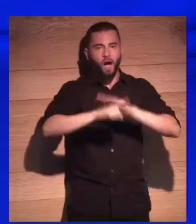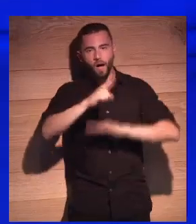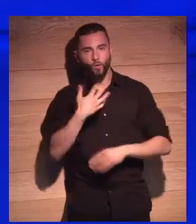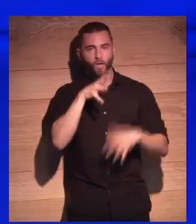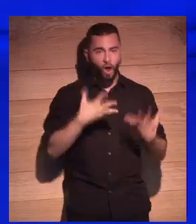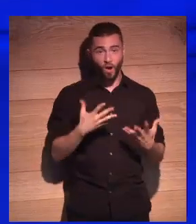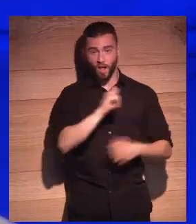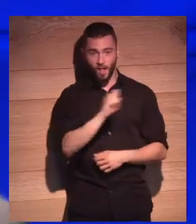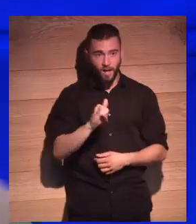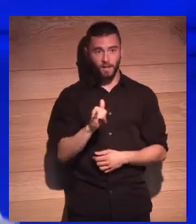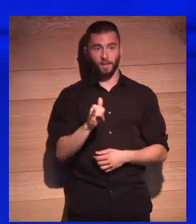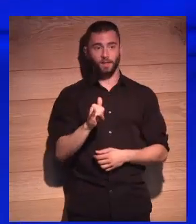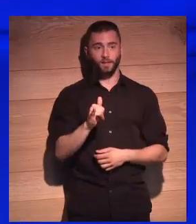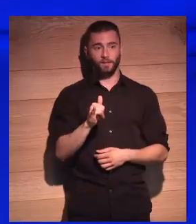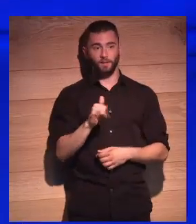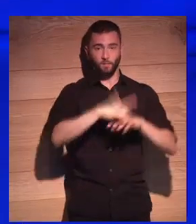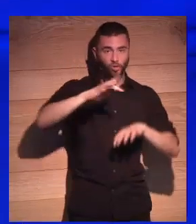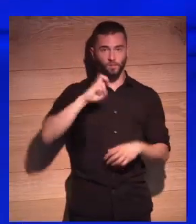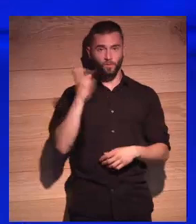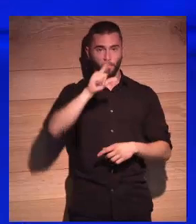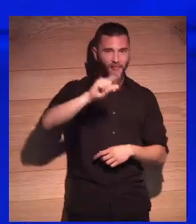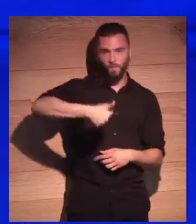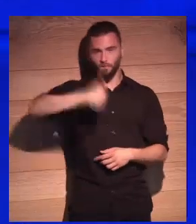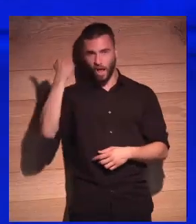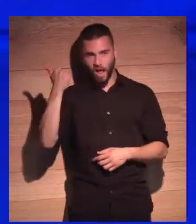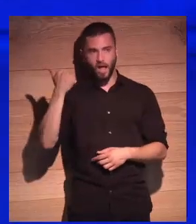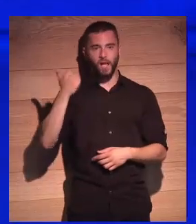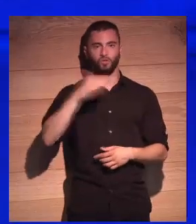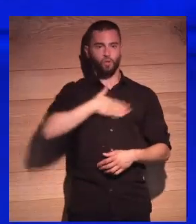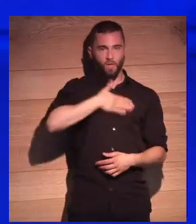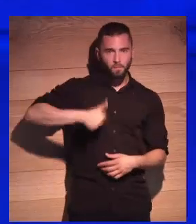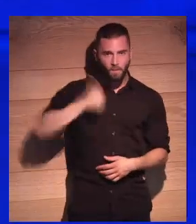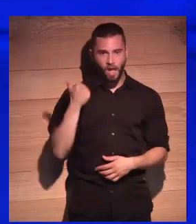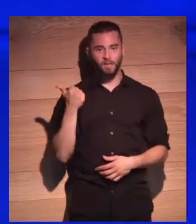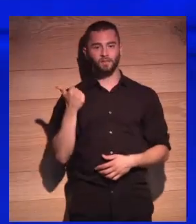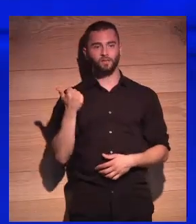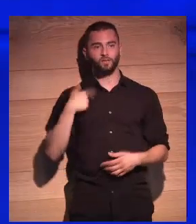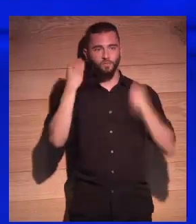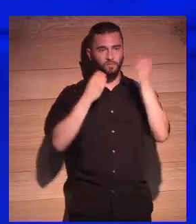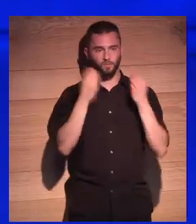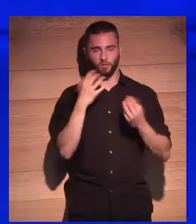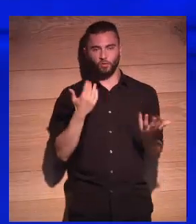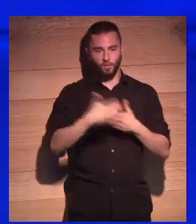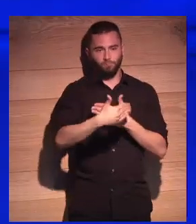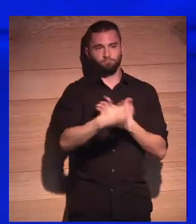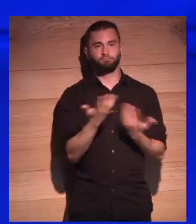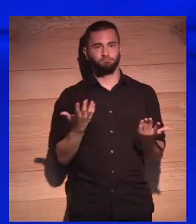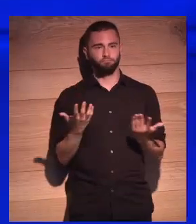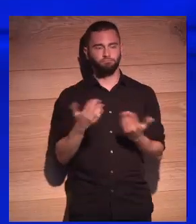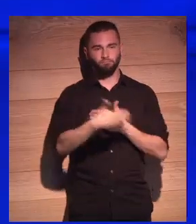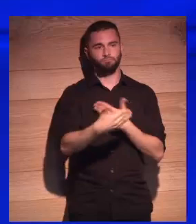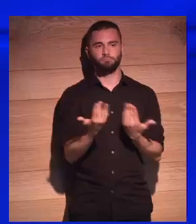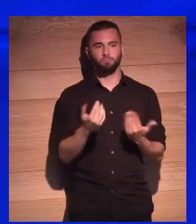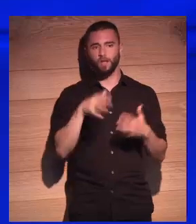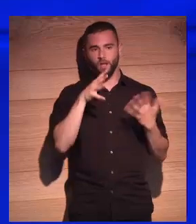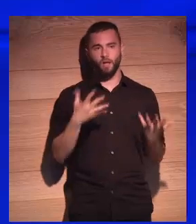tenemos ahora mismo, del Oculus Quest o de estos dispositivos ya más baratos, mucho más cómodos, yo creo que sí ya será ya cuando ya se haga masivo, que ahora mismo lo